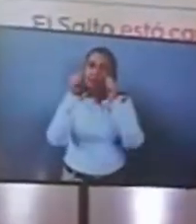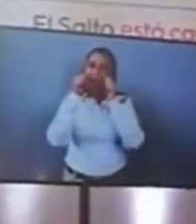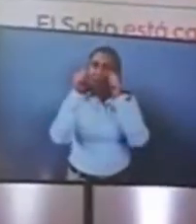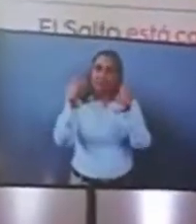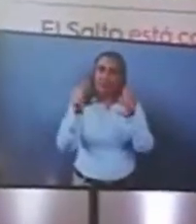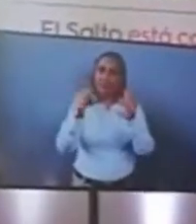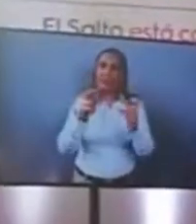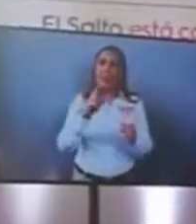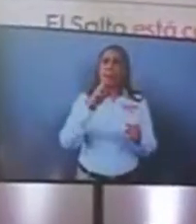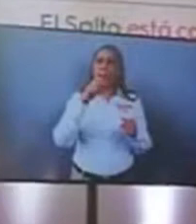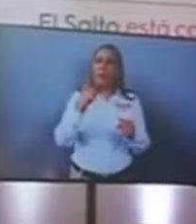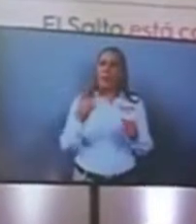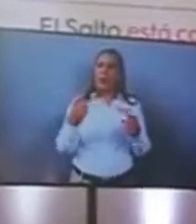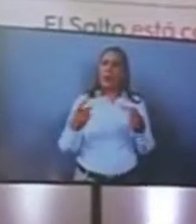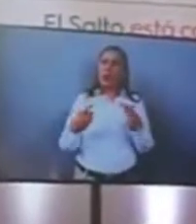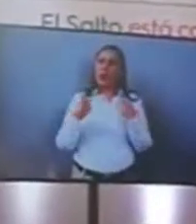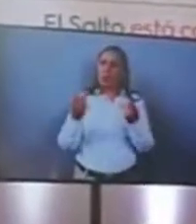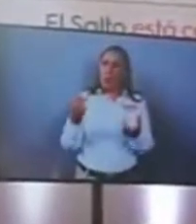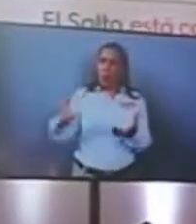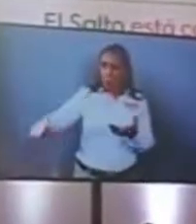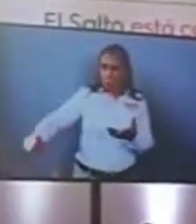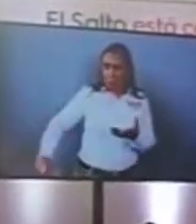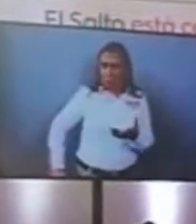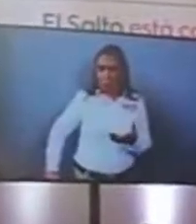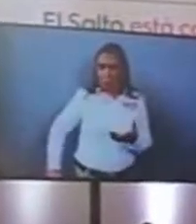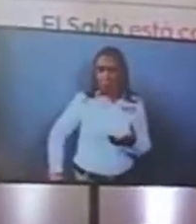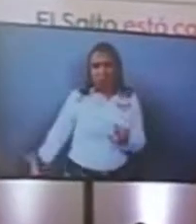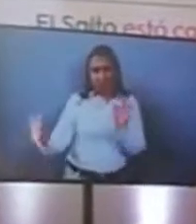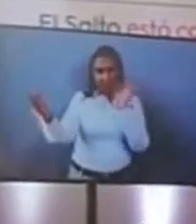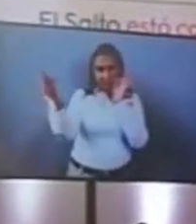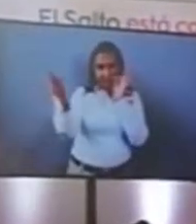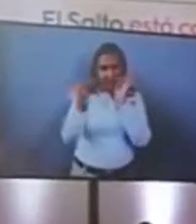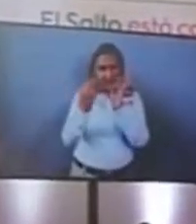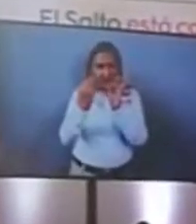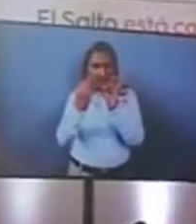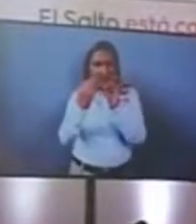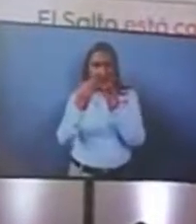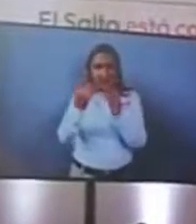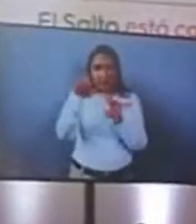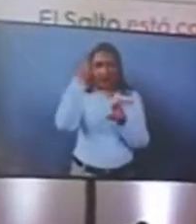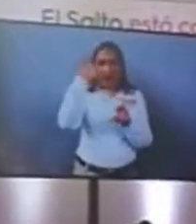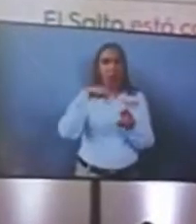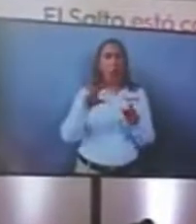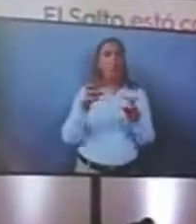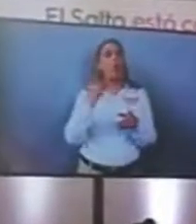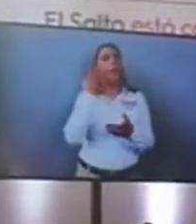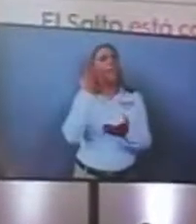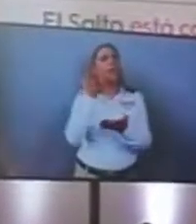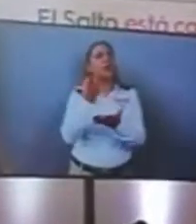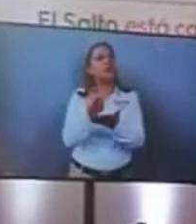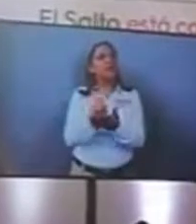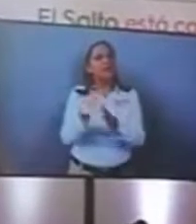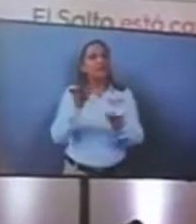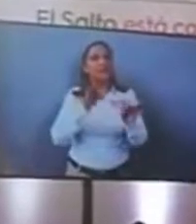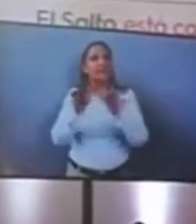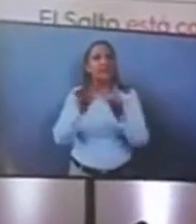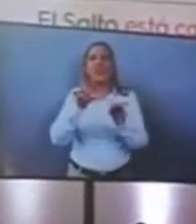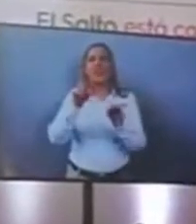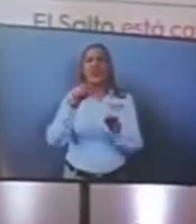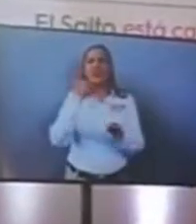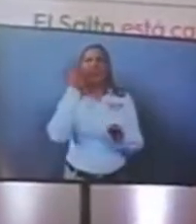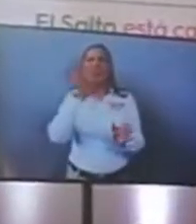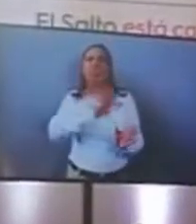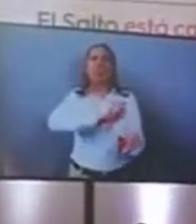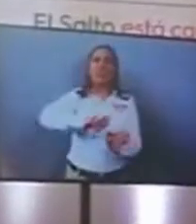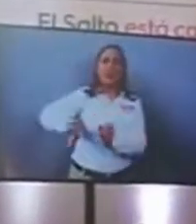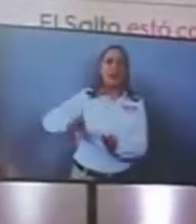seguridad, un gobierno cercano y oportunidades de desarrollo. Que nadie se quede atrás, ningún